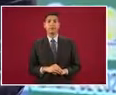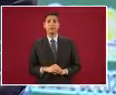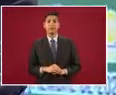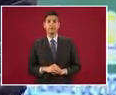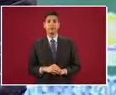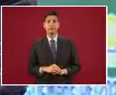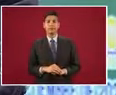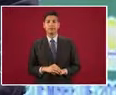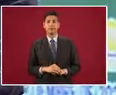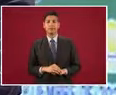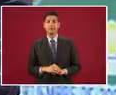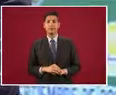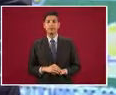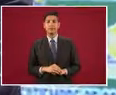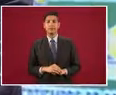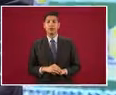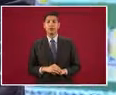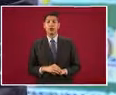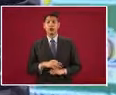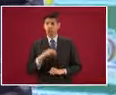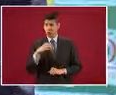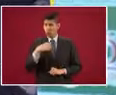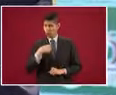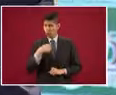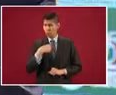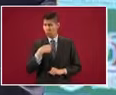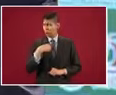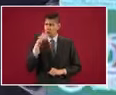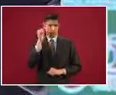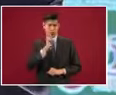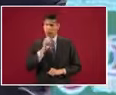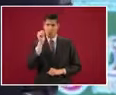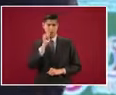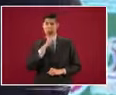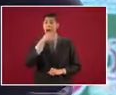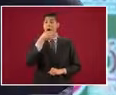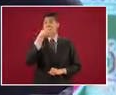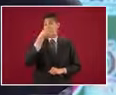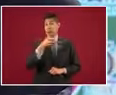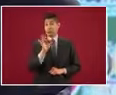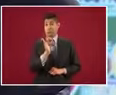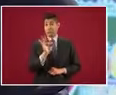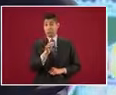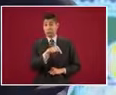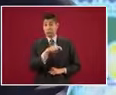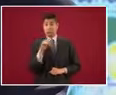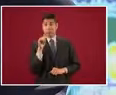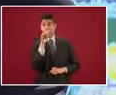Por lo general, yo informo dónde voy para que el que no quiera